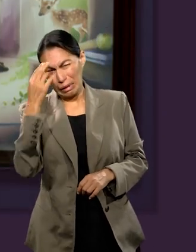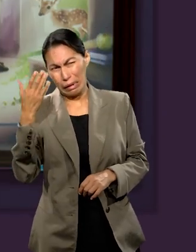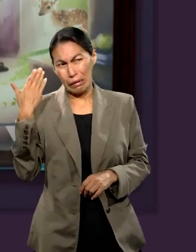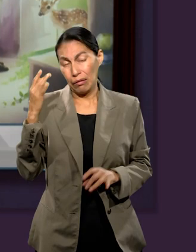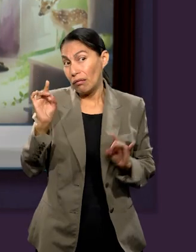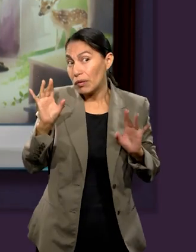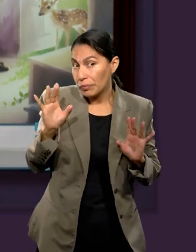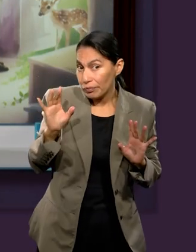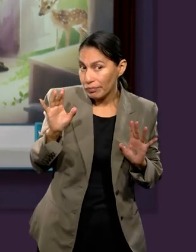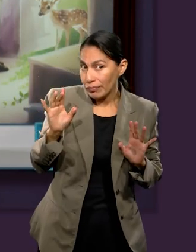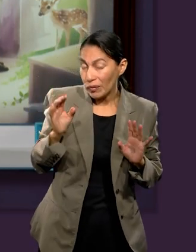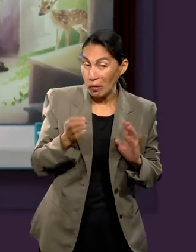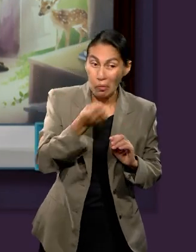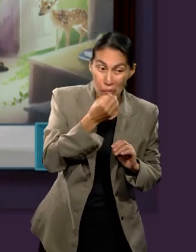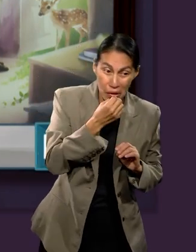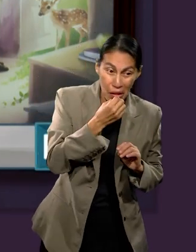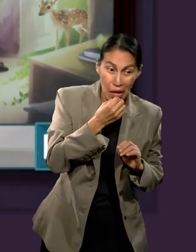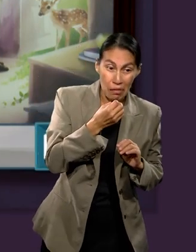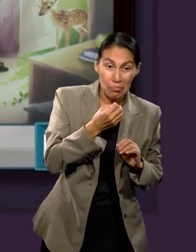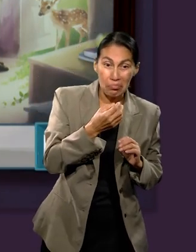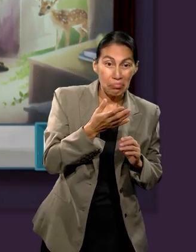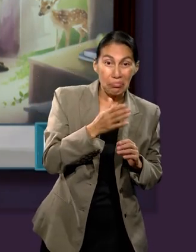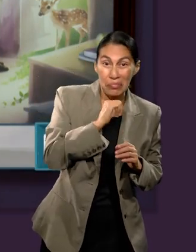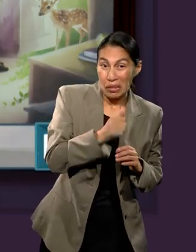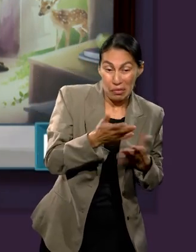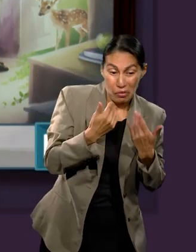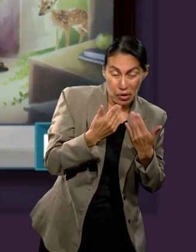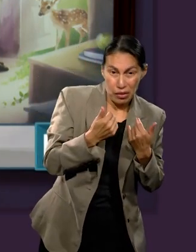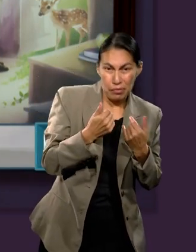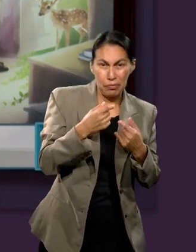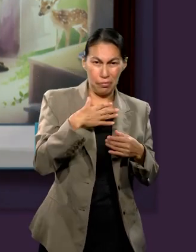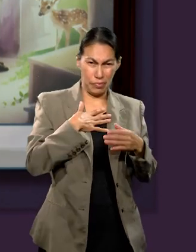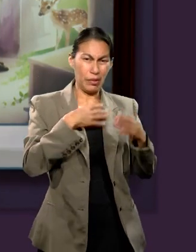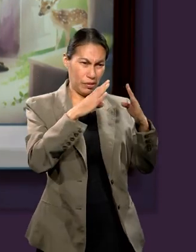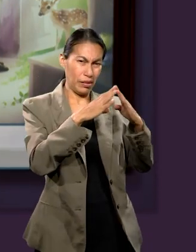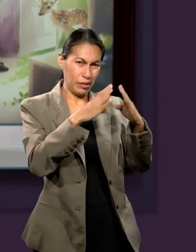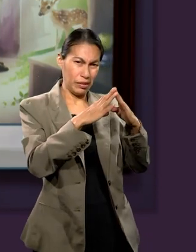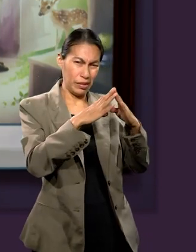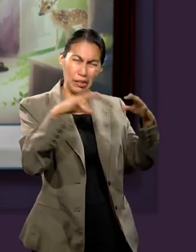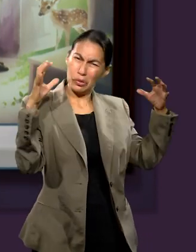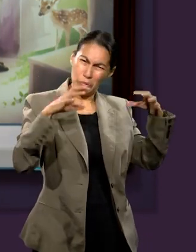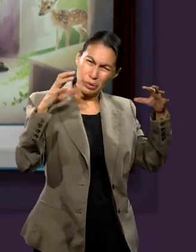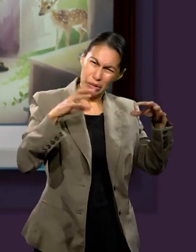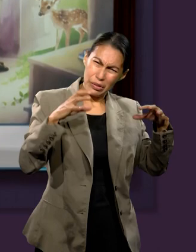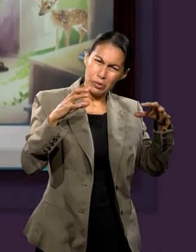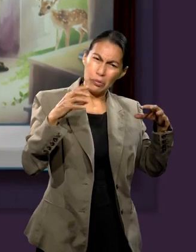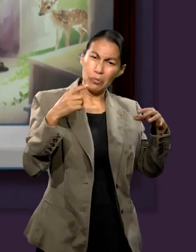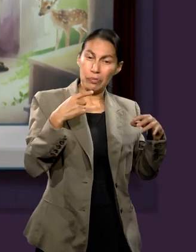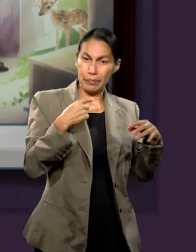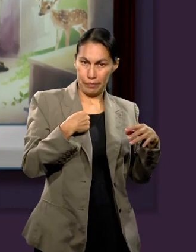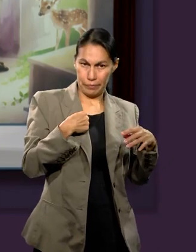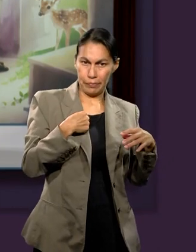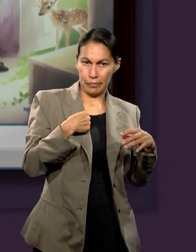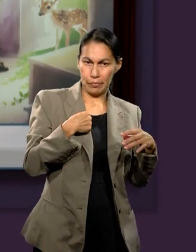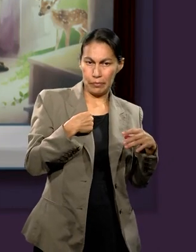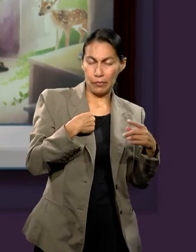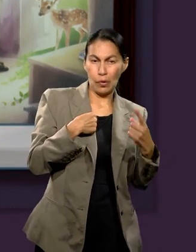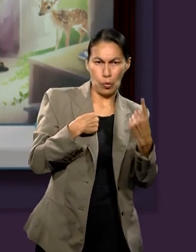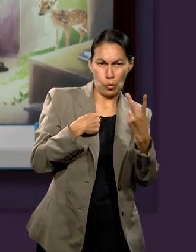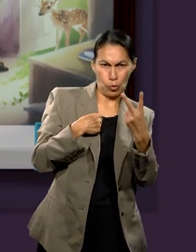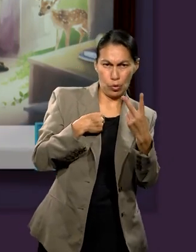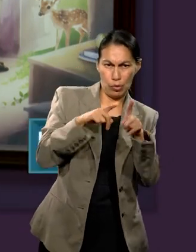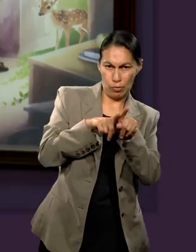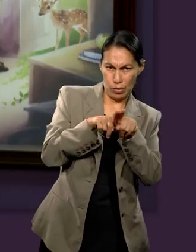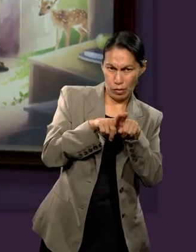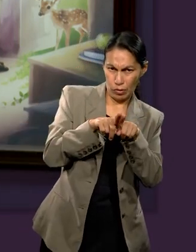que comer estábamos en la casa estaba lloviendo y pues nosotros estábamos chiquitos tengo dos hermanos y pues